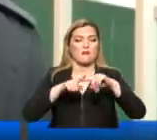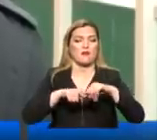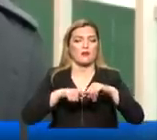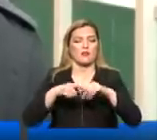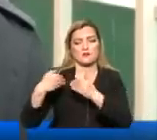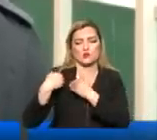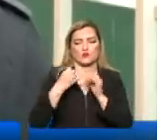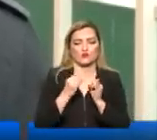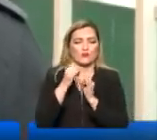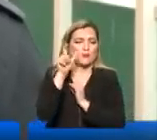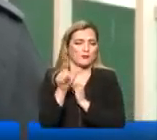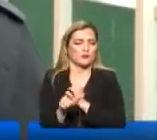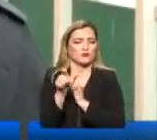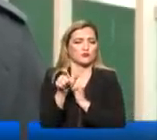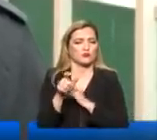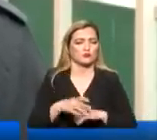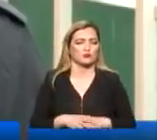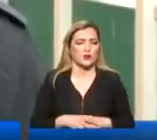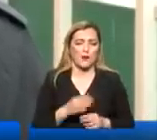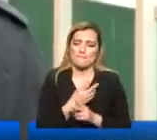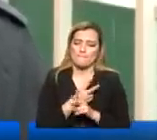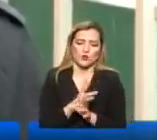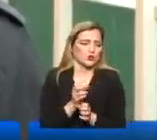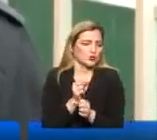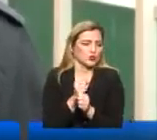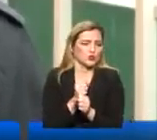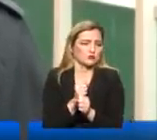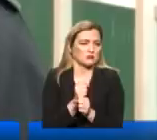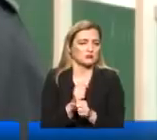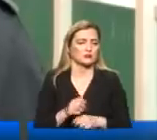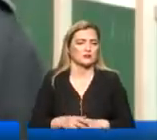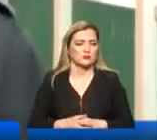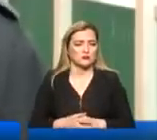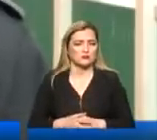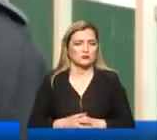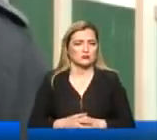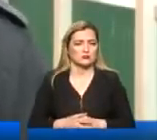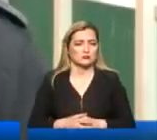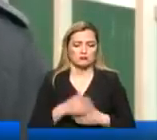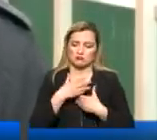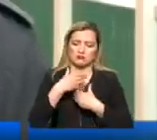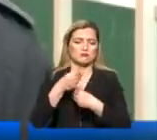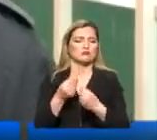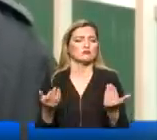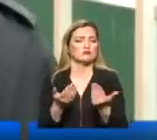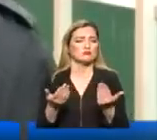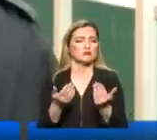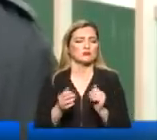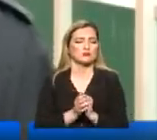de la responsabilidad y de la toma de medidas de bioseguridad que tenga la ciudadanía y que hagan caso a los